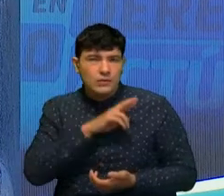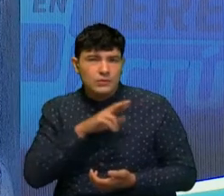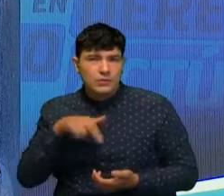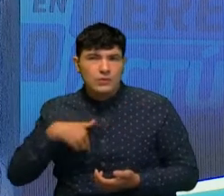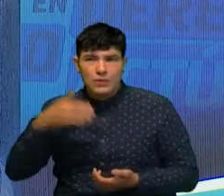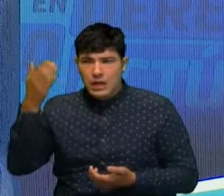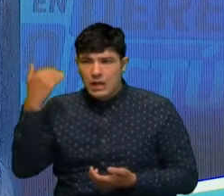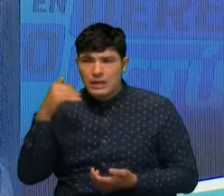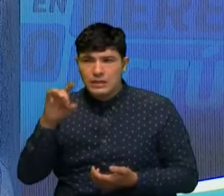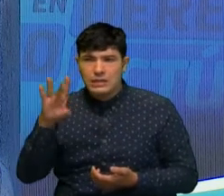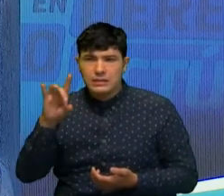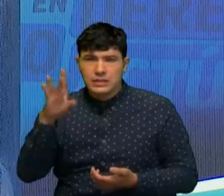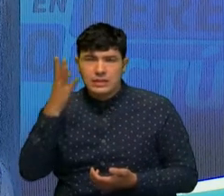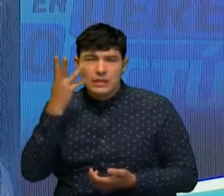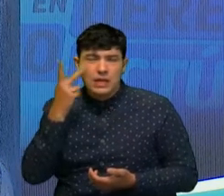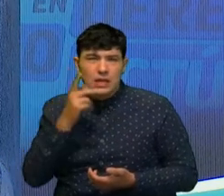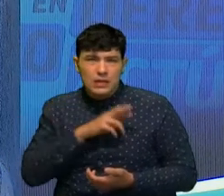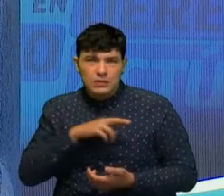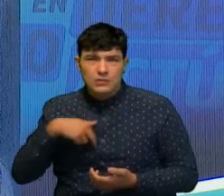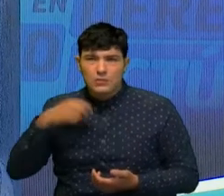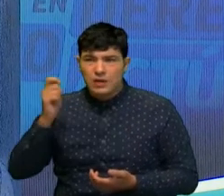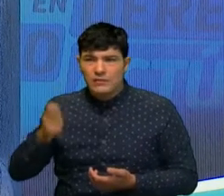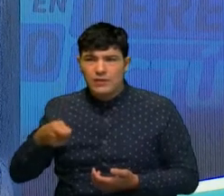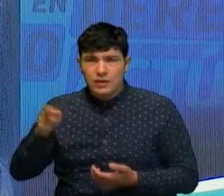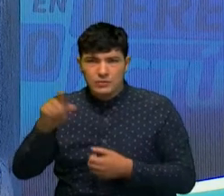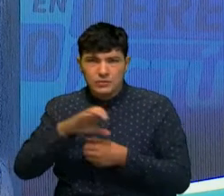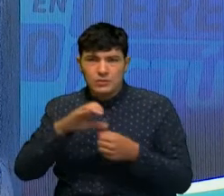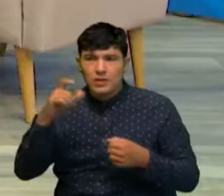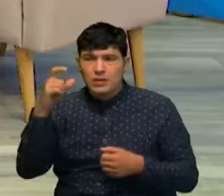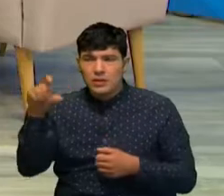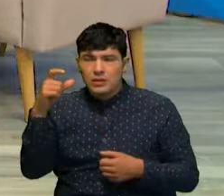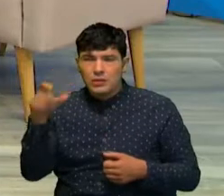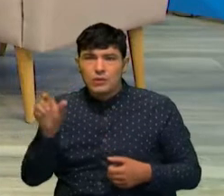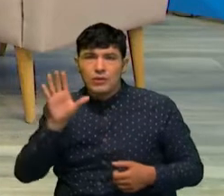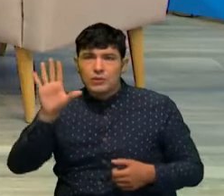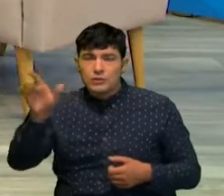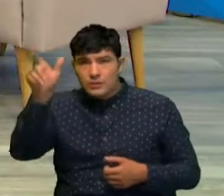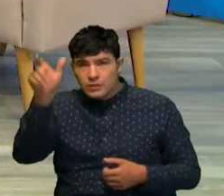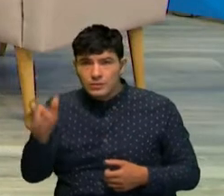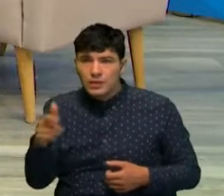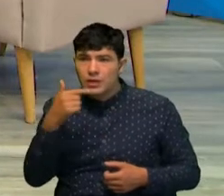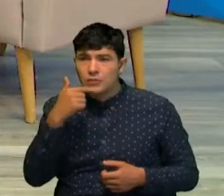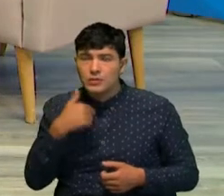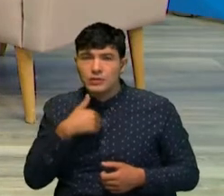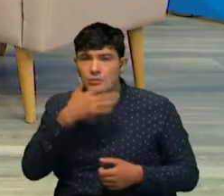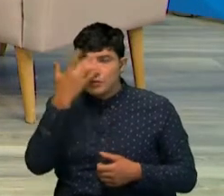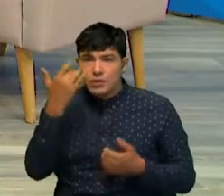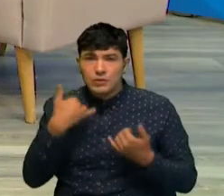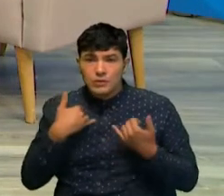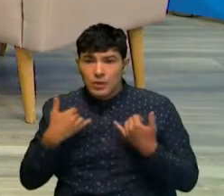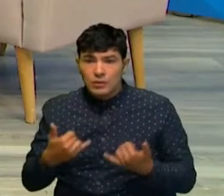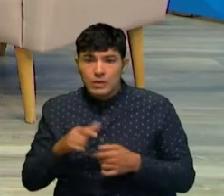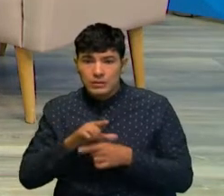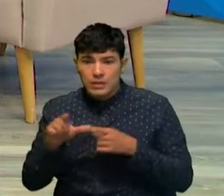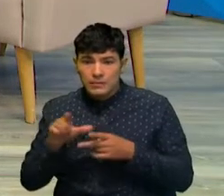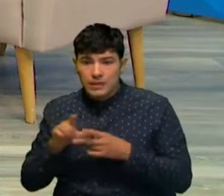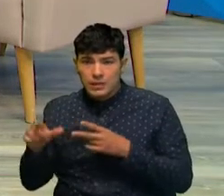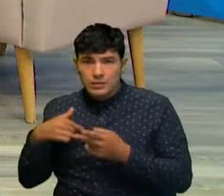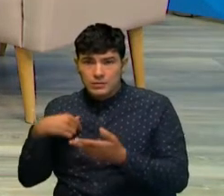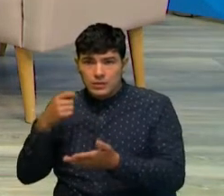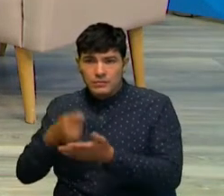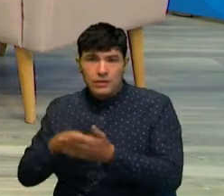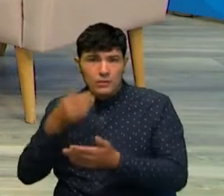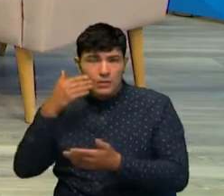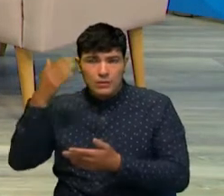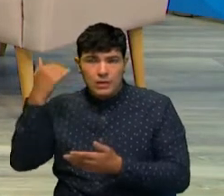15 días vino una abogada que nosotros tenemos de Cúcuta y ella nos dice, porque yo no tengo las semanas cotizadas, porque no, desde que empecé